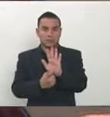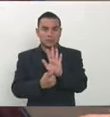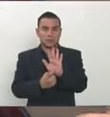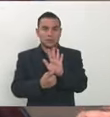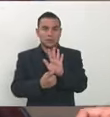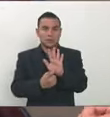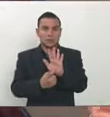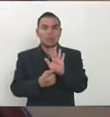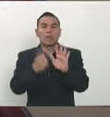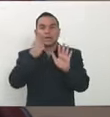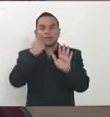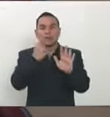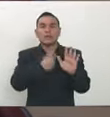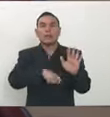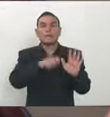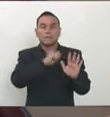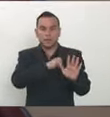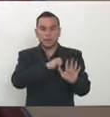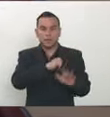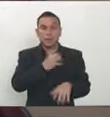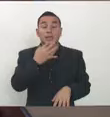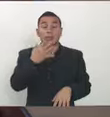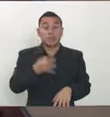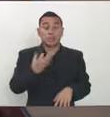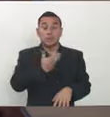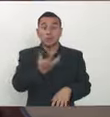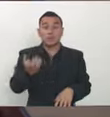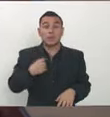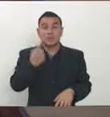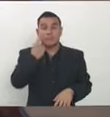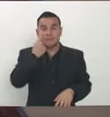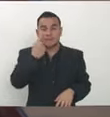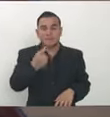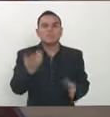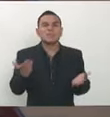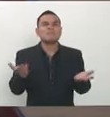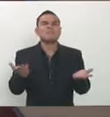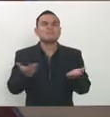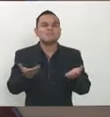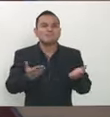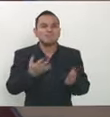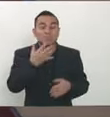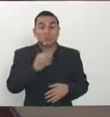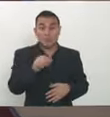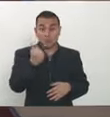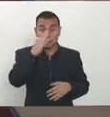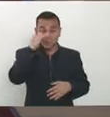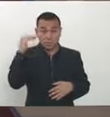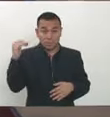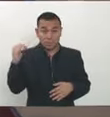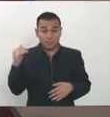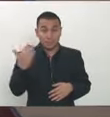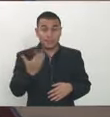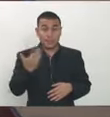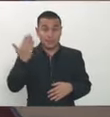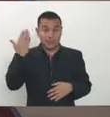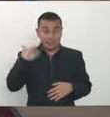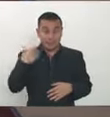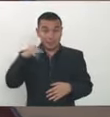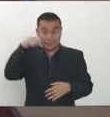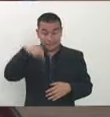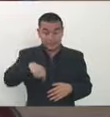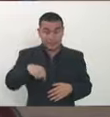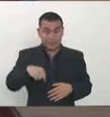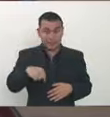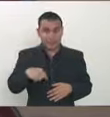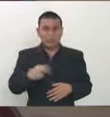canal español, pero creo que para que nos veamos en el espejo de lo que está pasando, en otros países antes de que pase aquí. Los